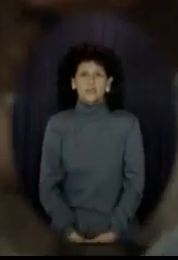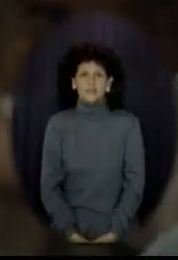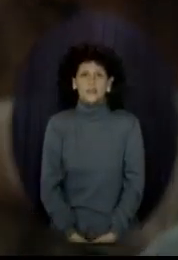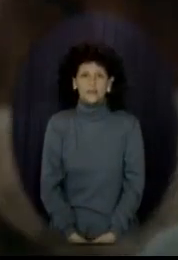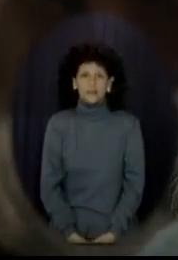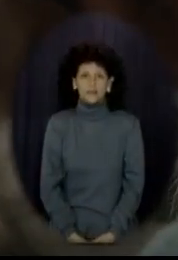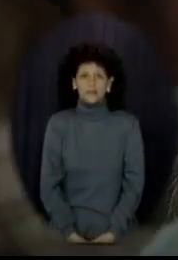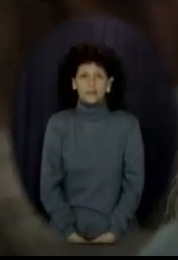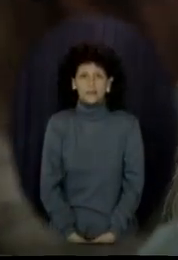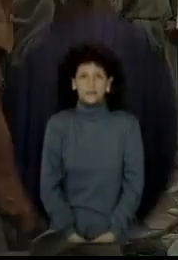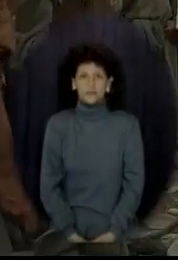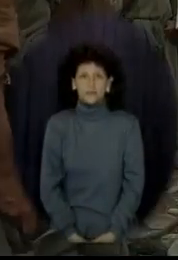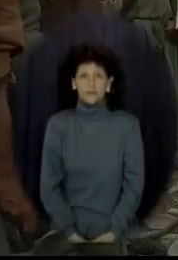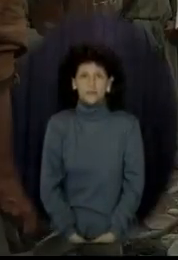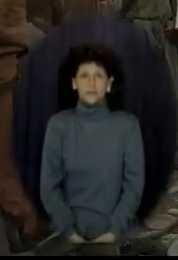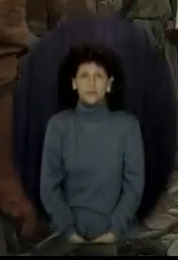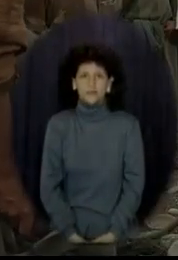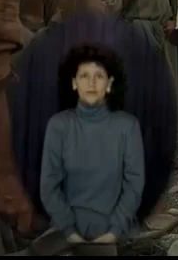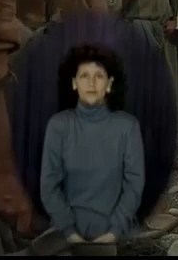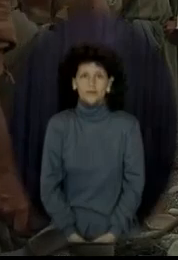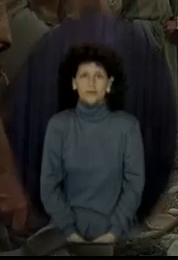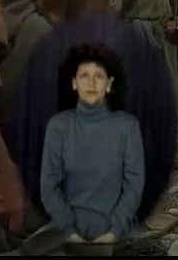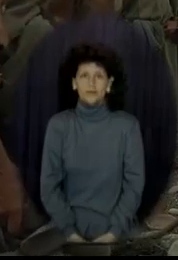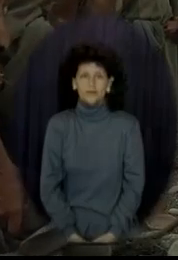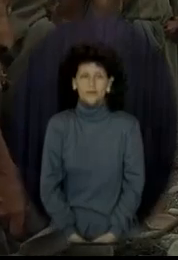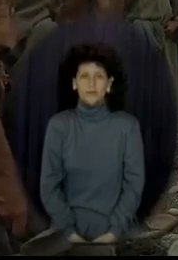¡Estoy sanado!